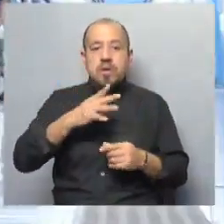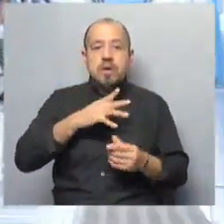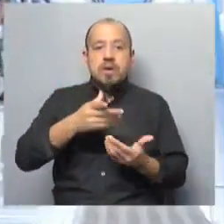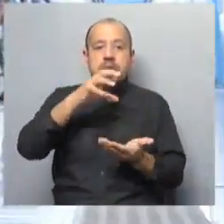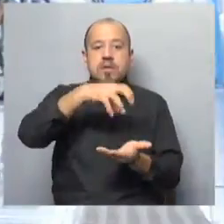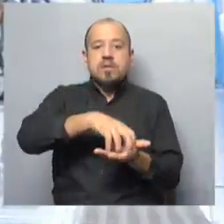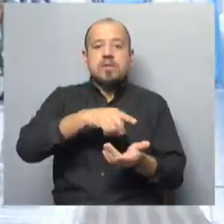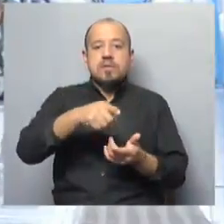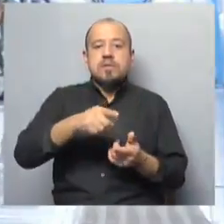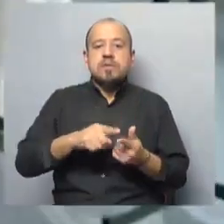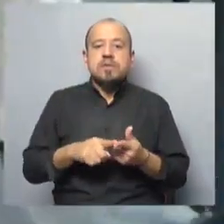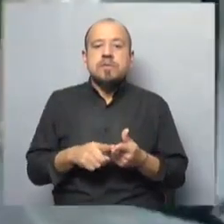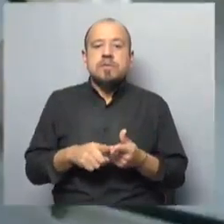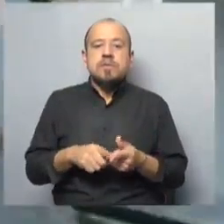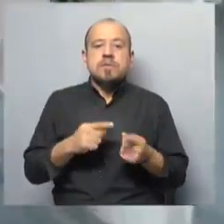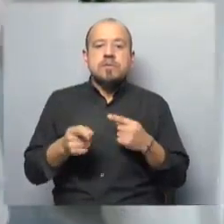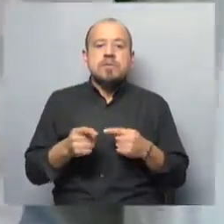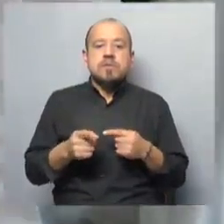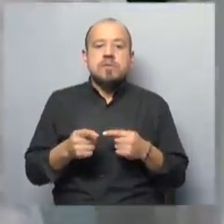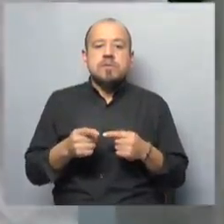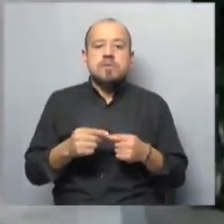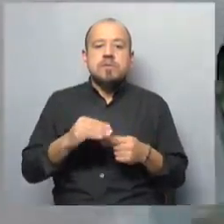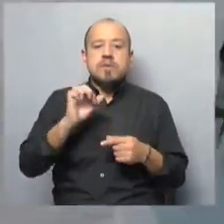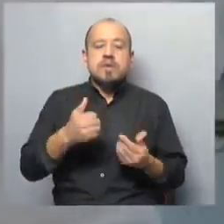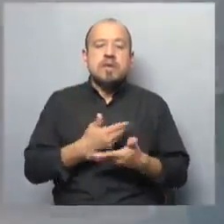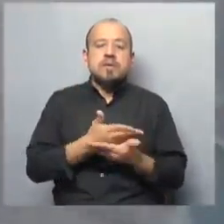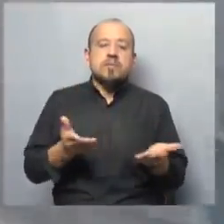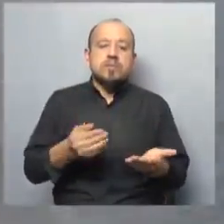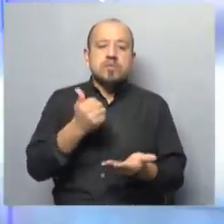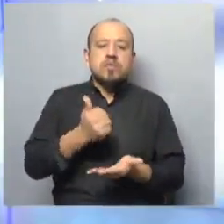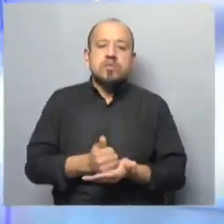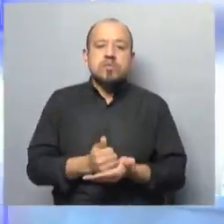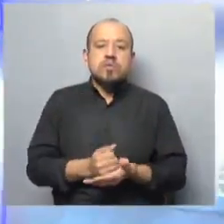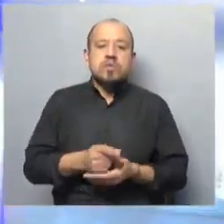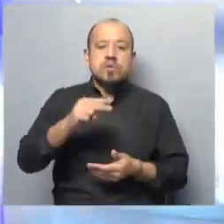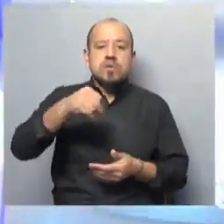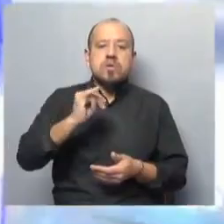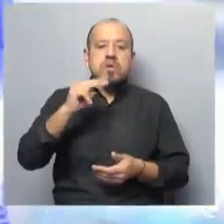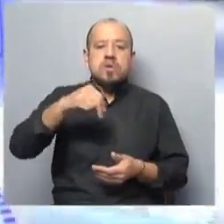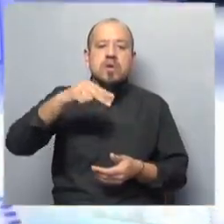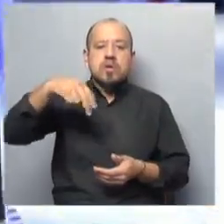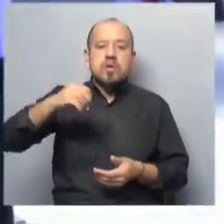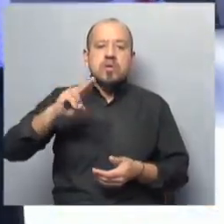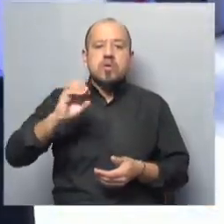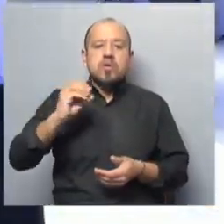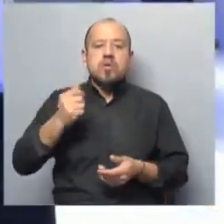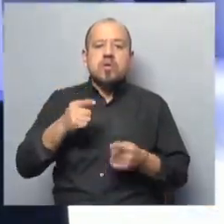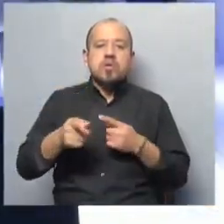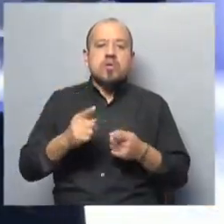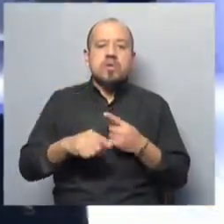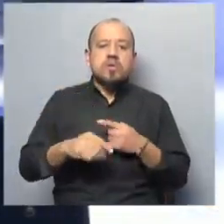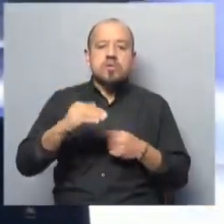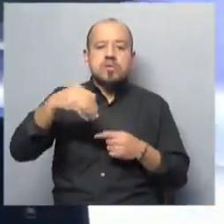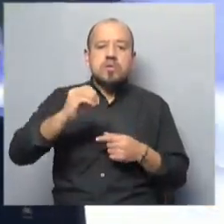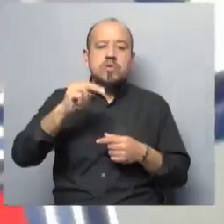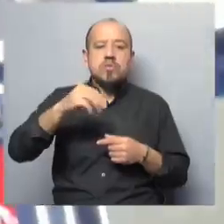esta municipalidad. En la primera edición de la Expo Smart estuvo presente Rodolfo Lin Novoa y en la tercera, Guillermo Monsequi.